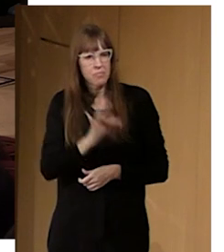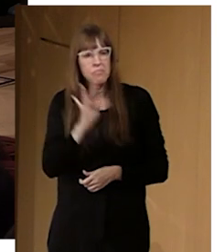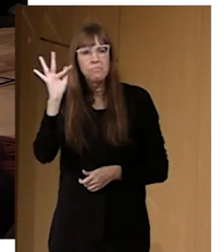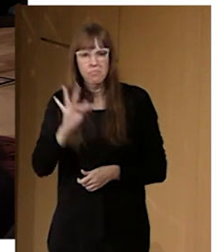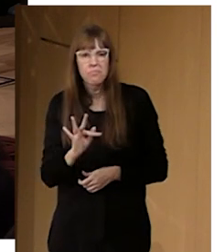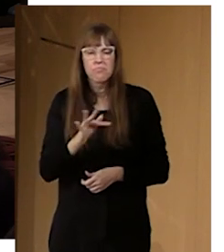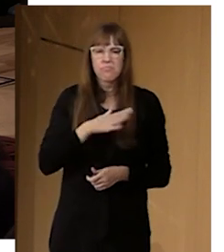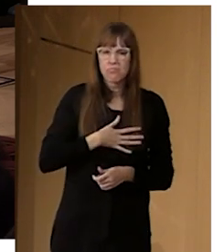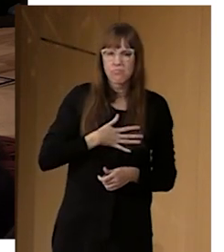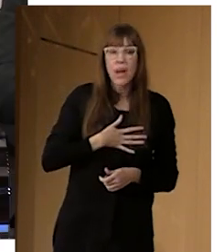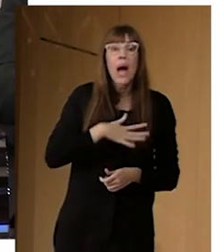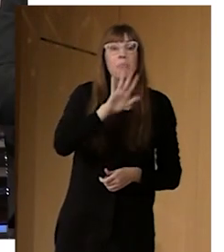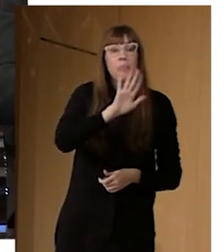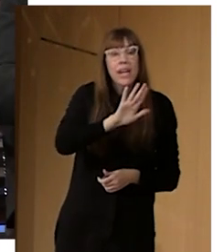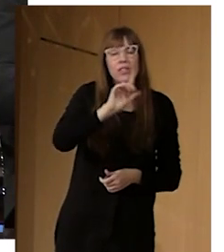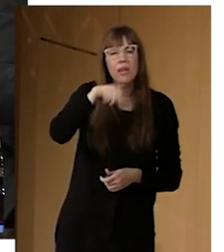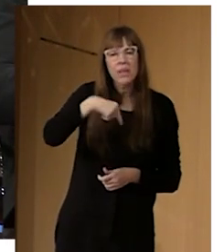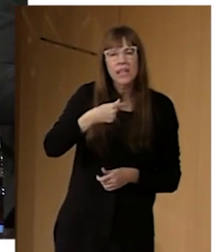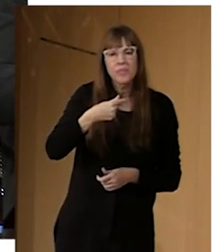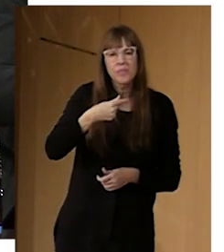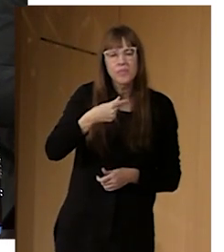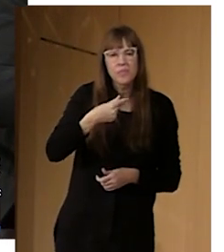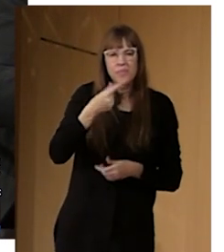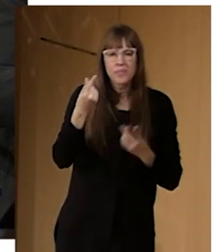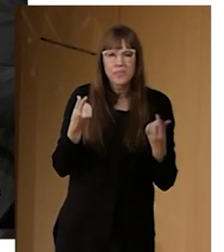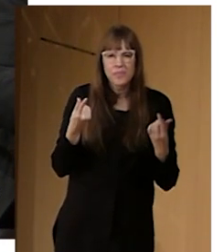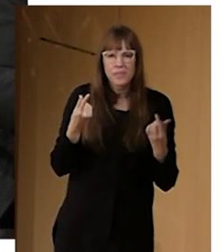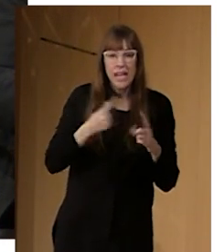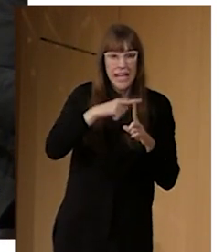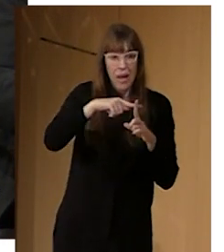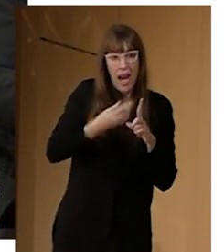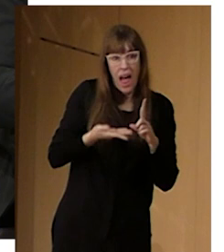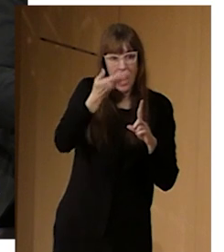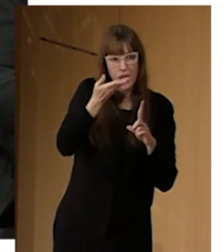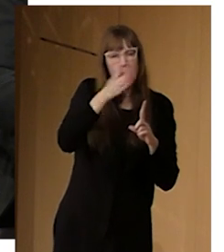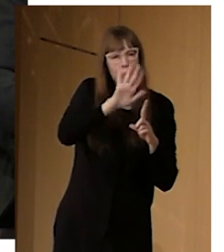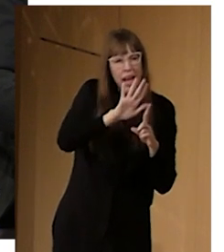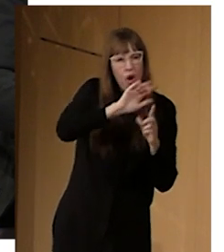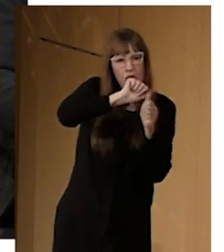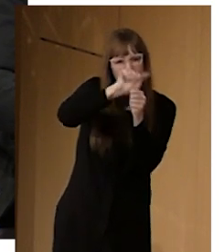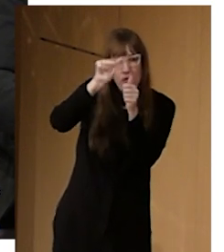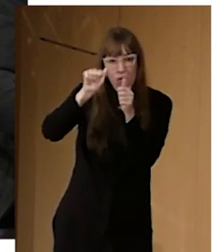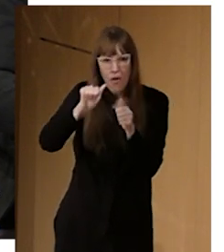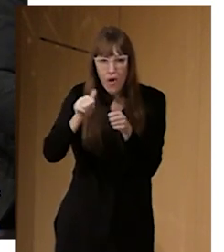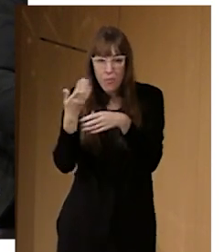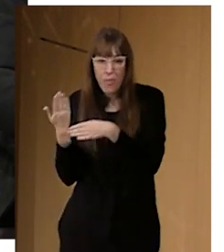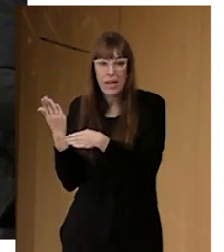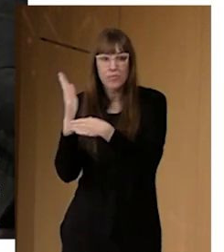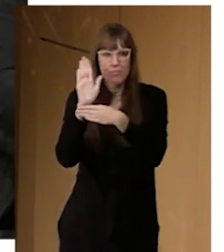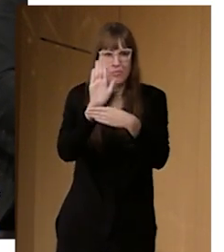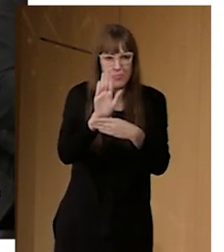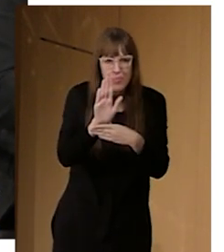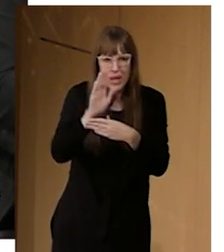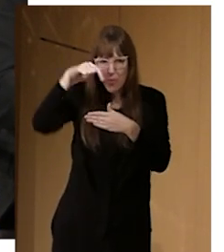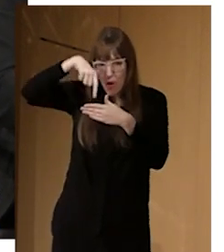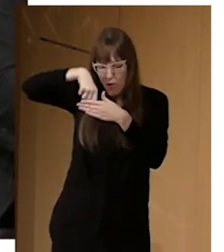forma en la que los presentamos la forma en las que se desmenuzan permite elaborar distintos niveles de de profundización de